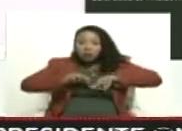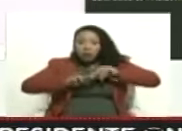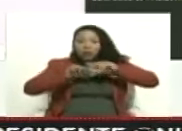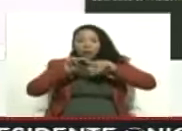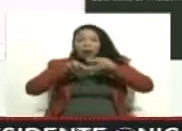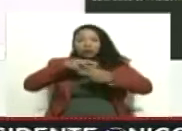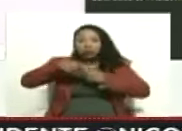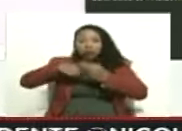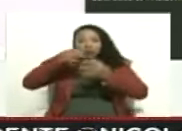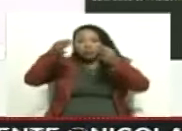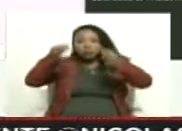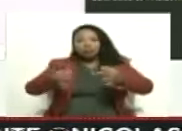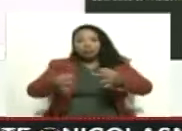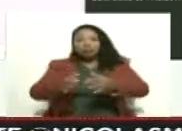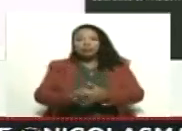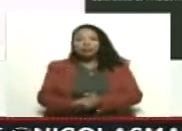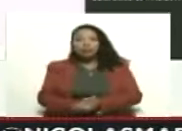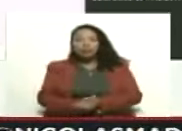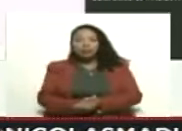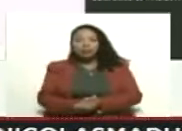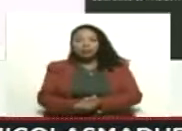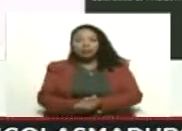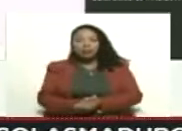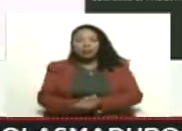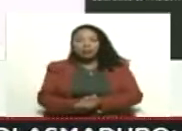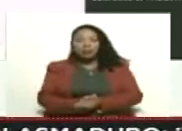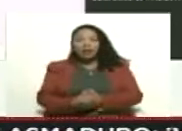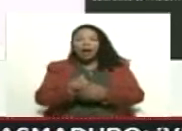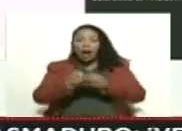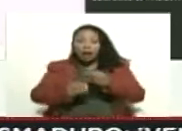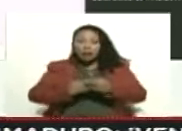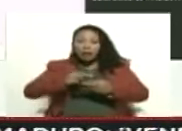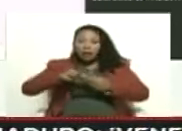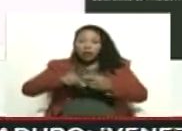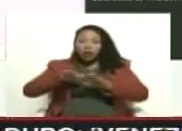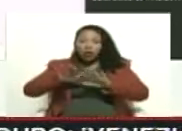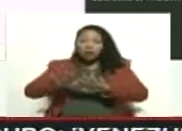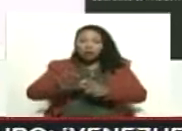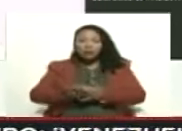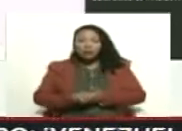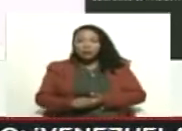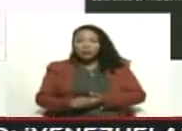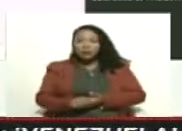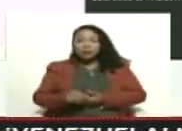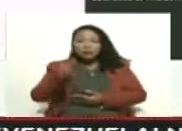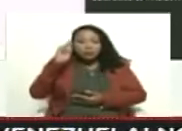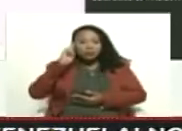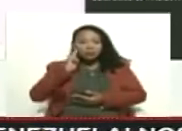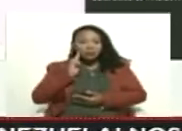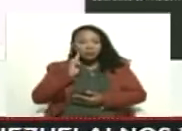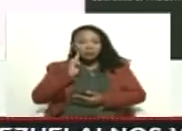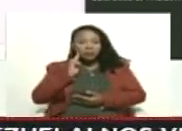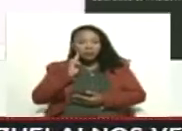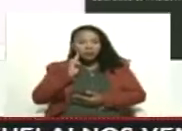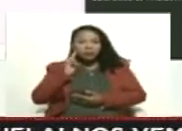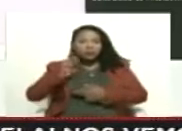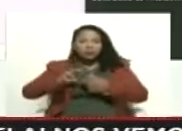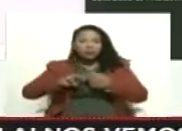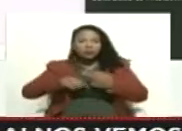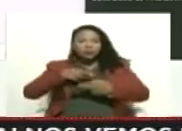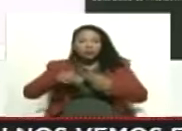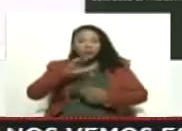una Revolución a hacer una Revolución la revolución bolivariana una Revolución